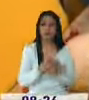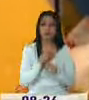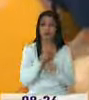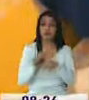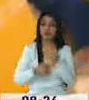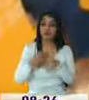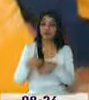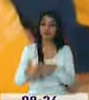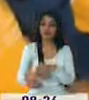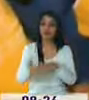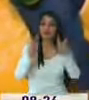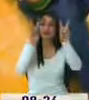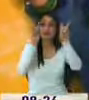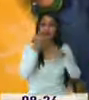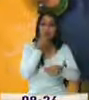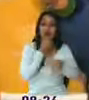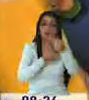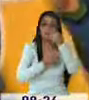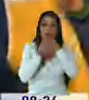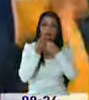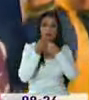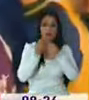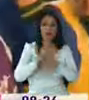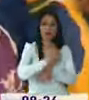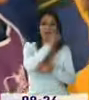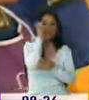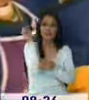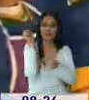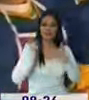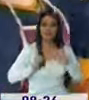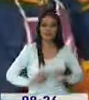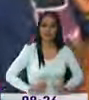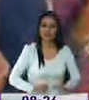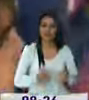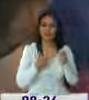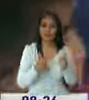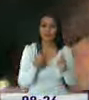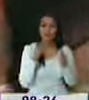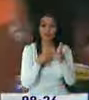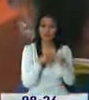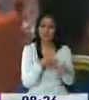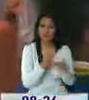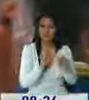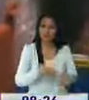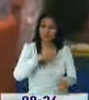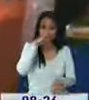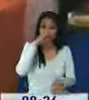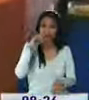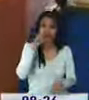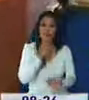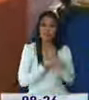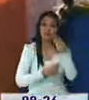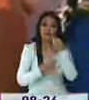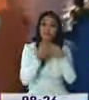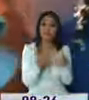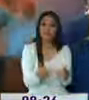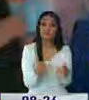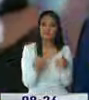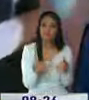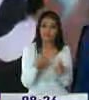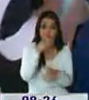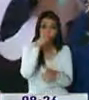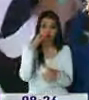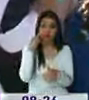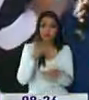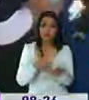es alimentos para héroes saludables, es decir, cómo logramos que los alimentos a estos niños maravillosos les den